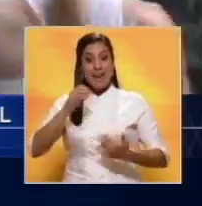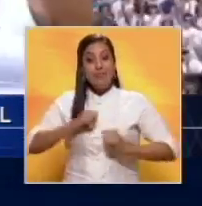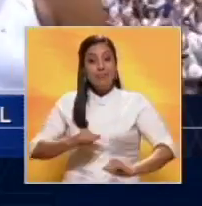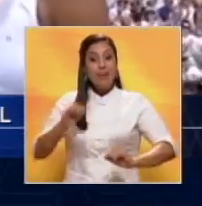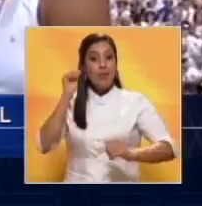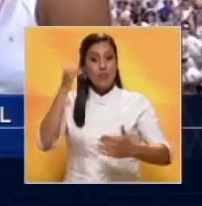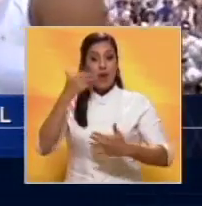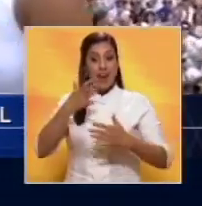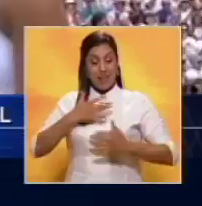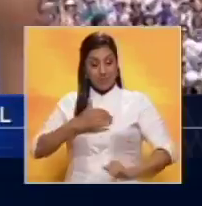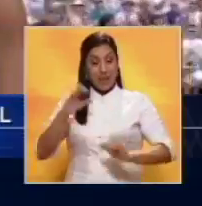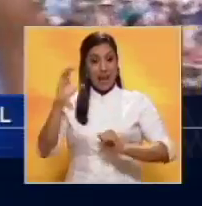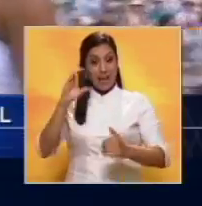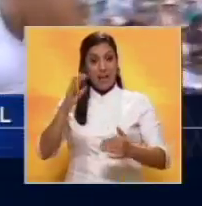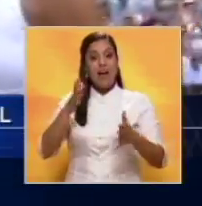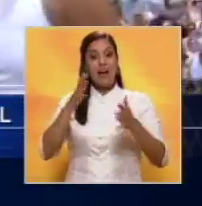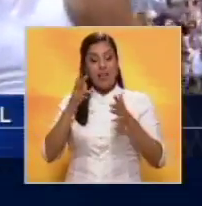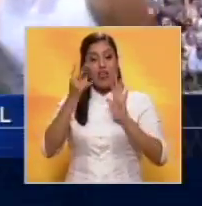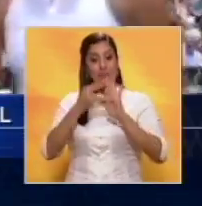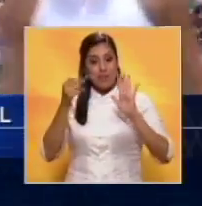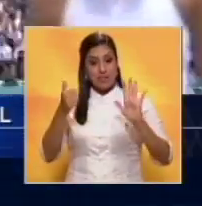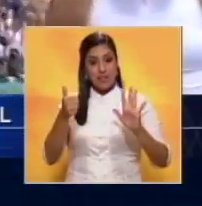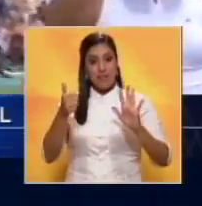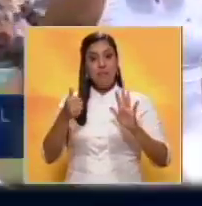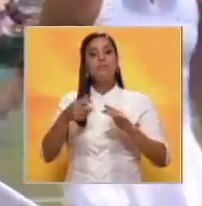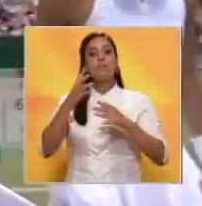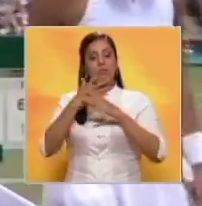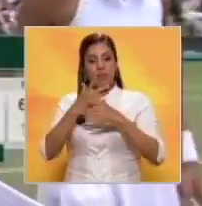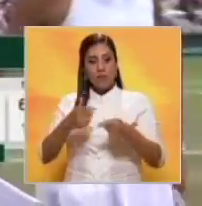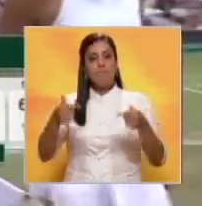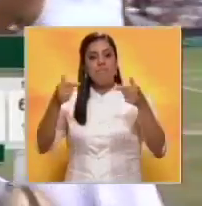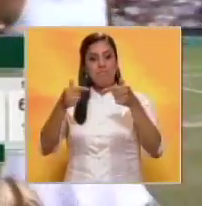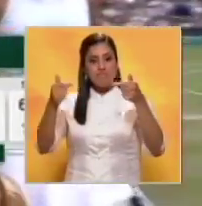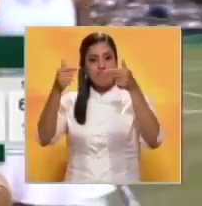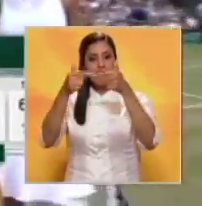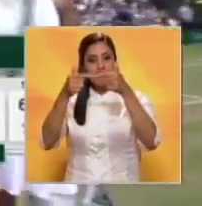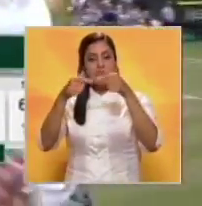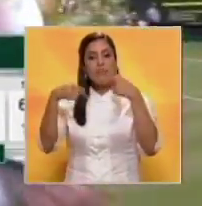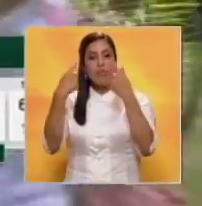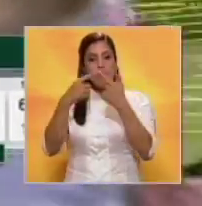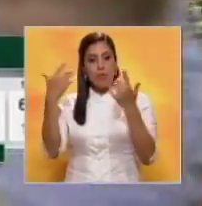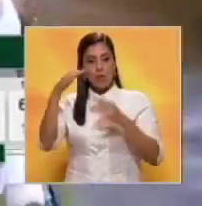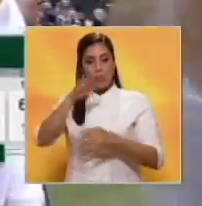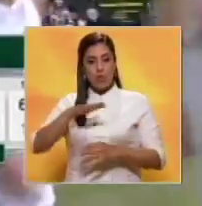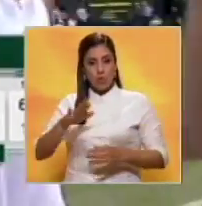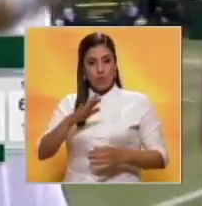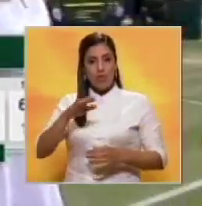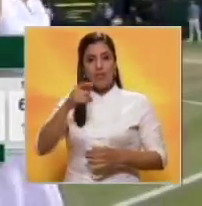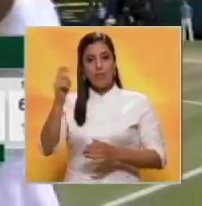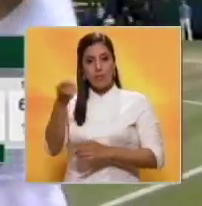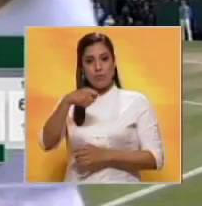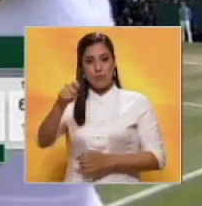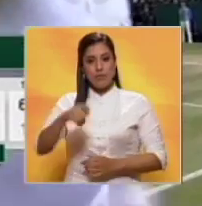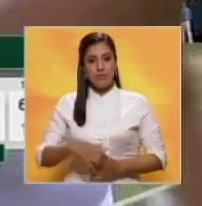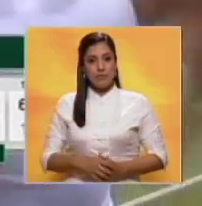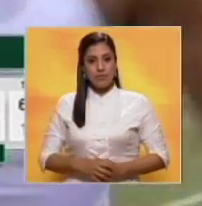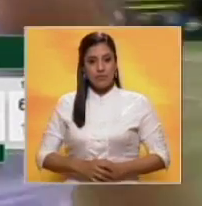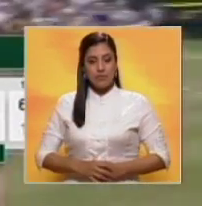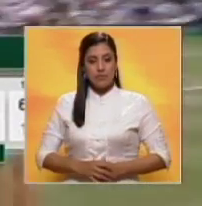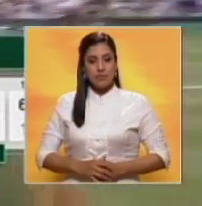Caracas, ganadora de un Roland Garros en 2016, jugará su segunda final en el All England Lawn Tennis Club.